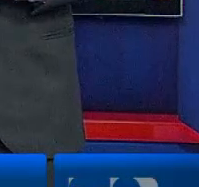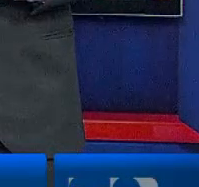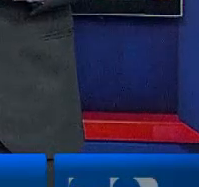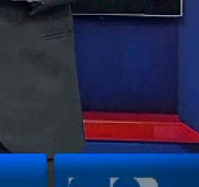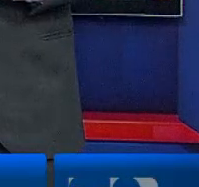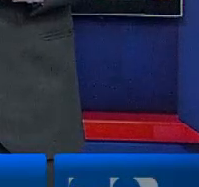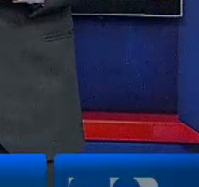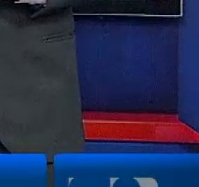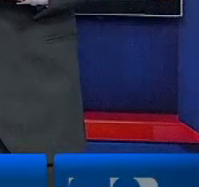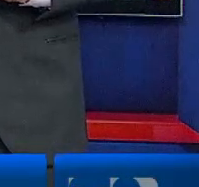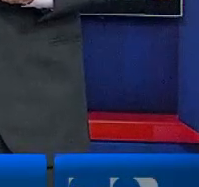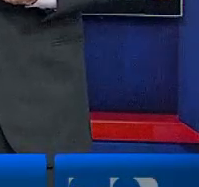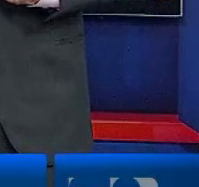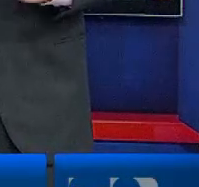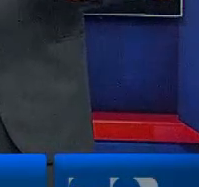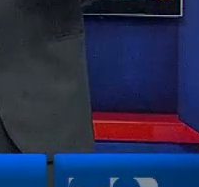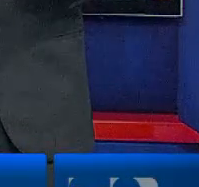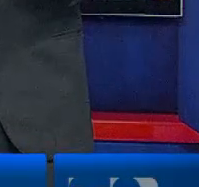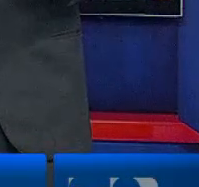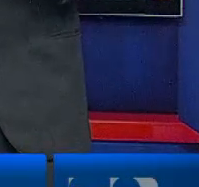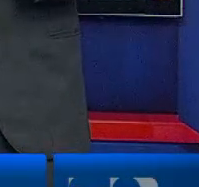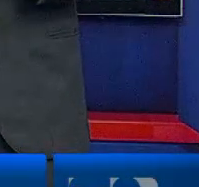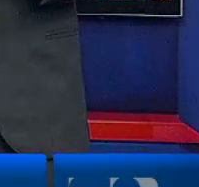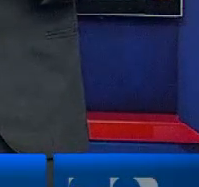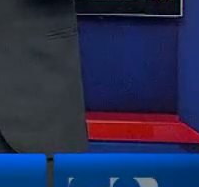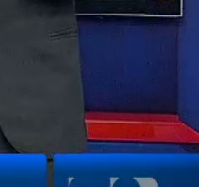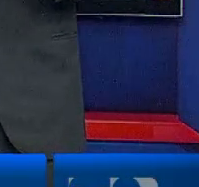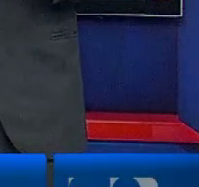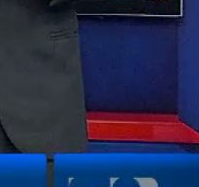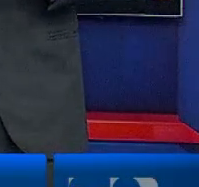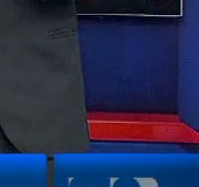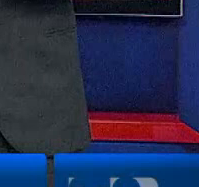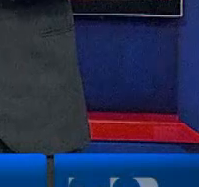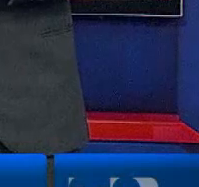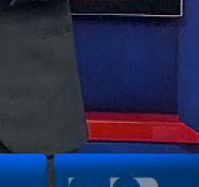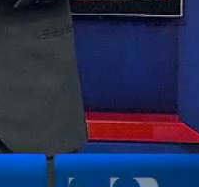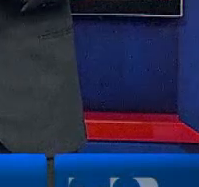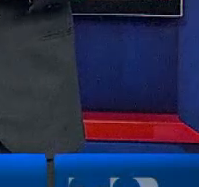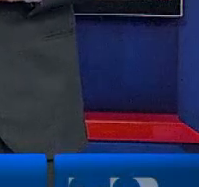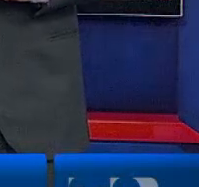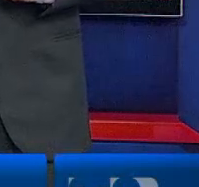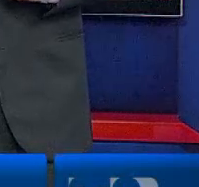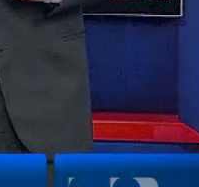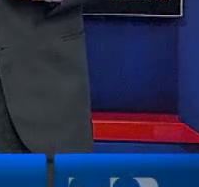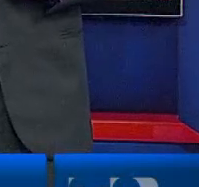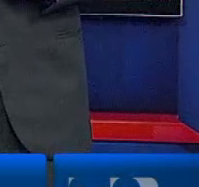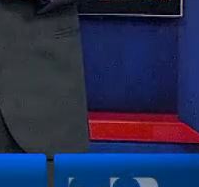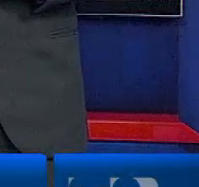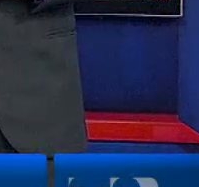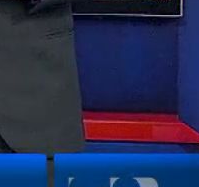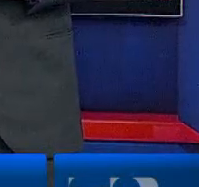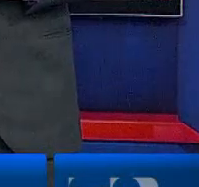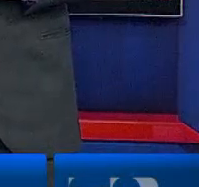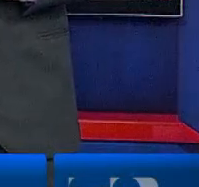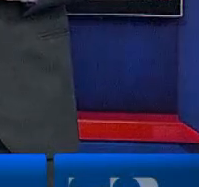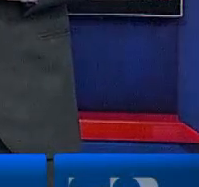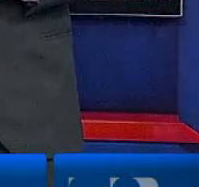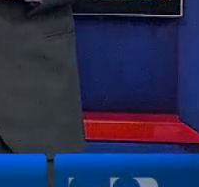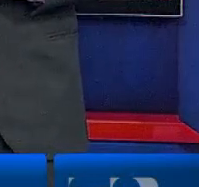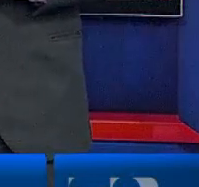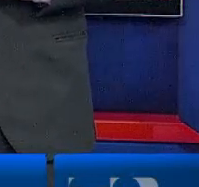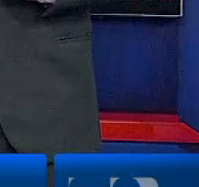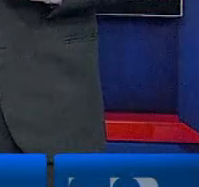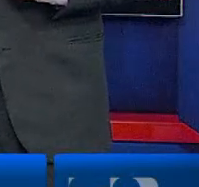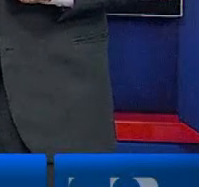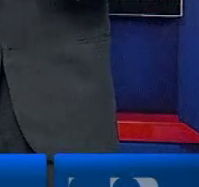capital de nuestro país. Mientras tanto, la selección ecuatoriana no ha confirmado la formación. Tiene la baja de